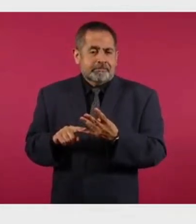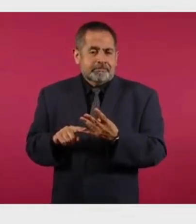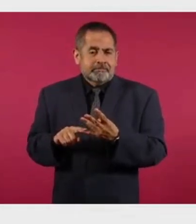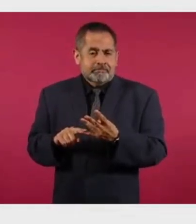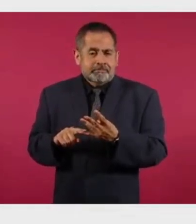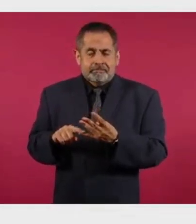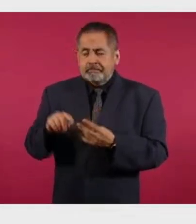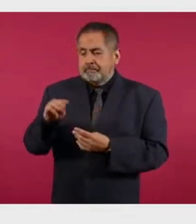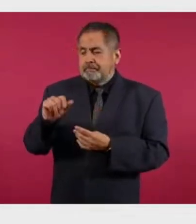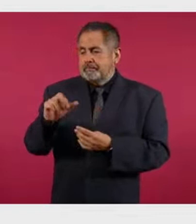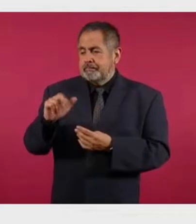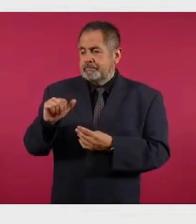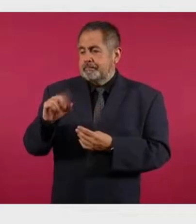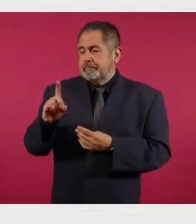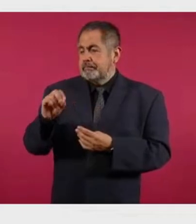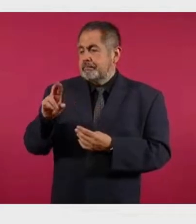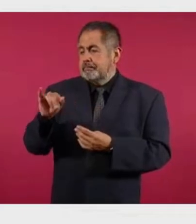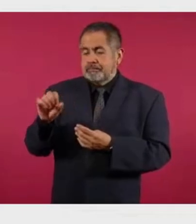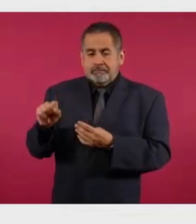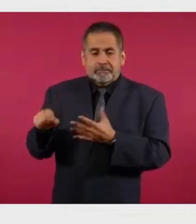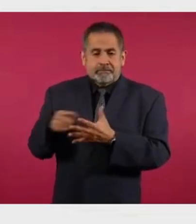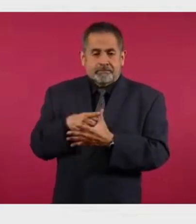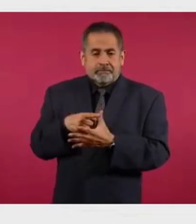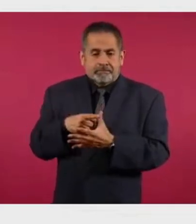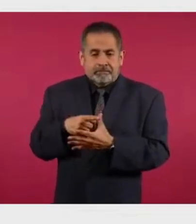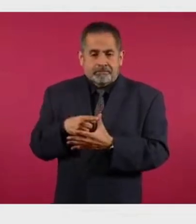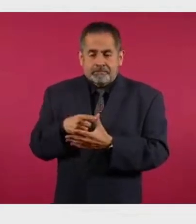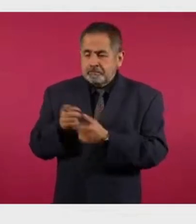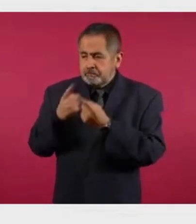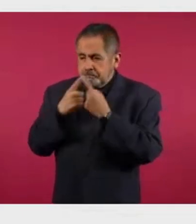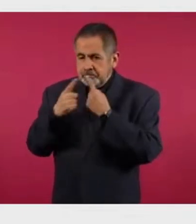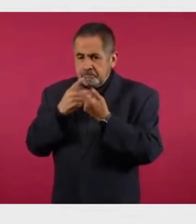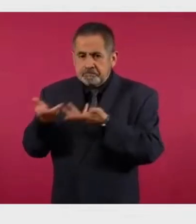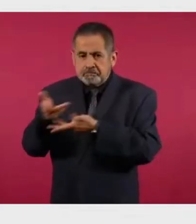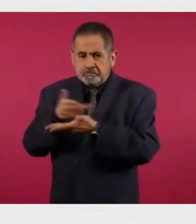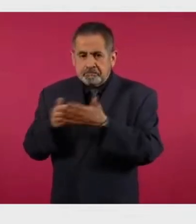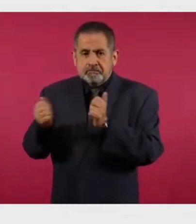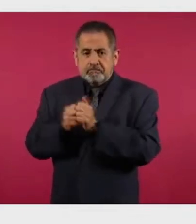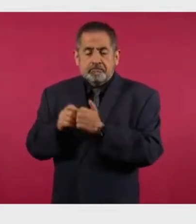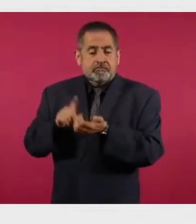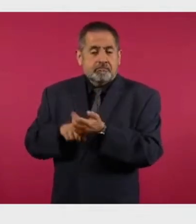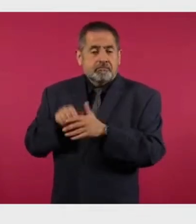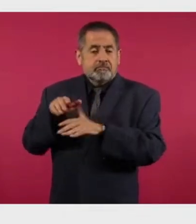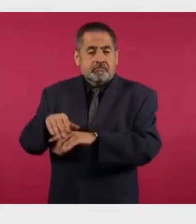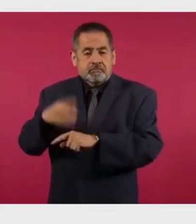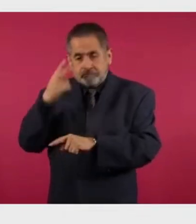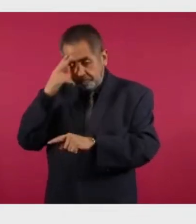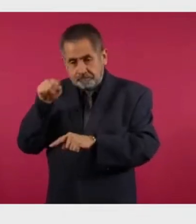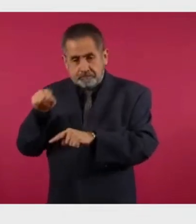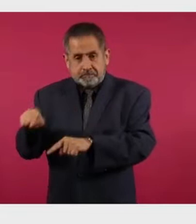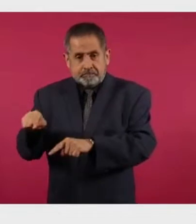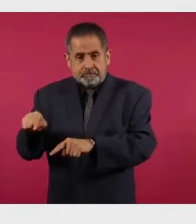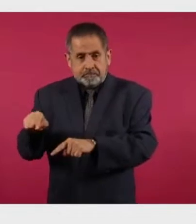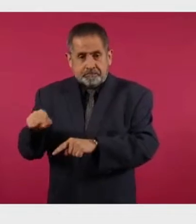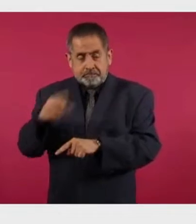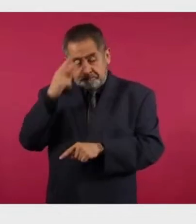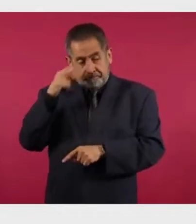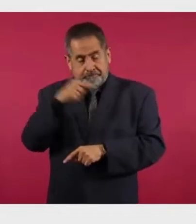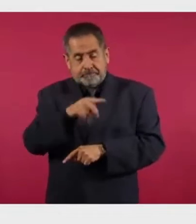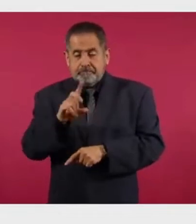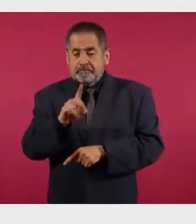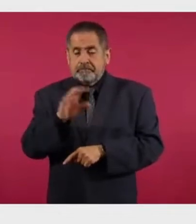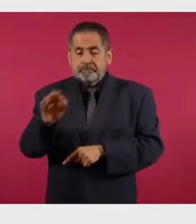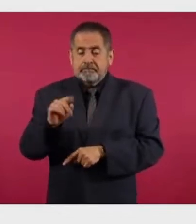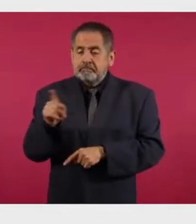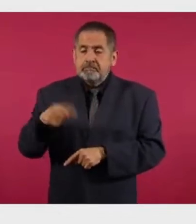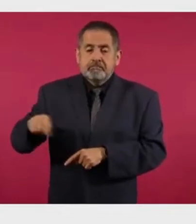María Dolores Reyes Maya, para comentar que de México, DF, les